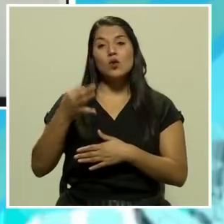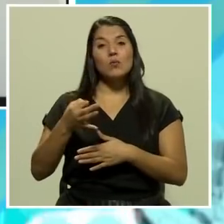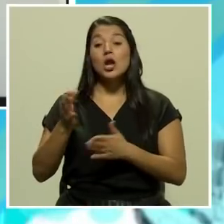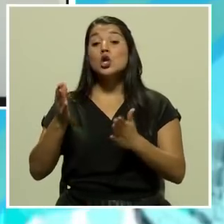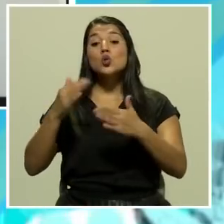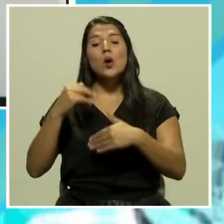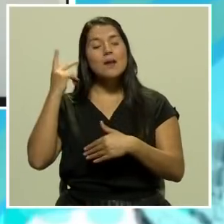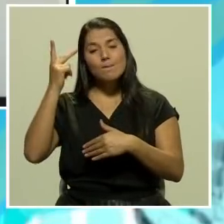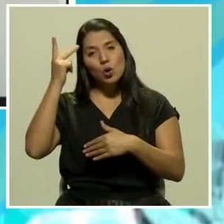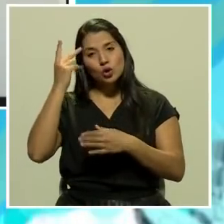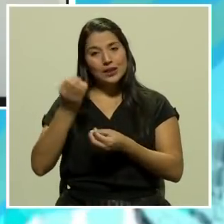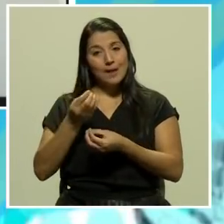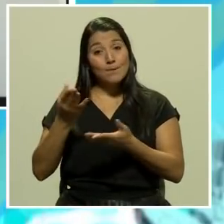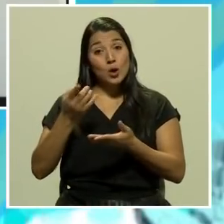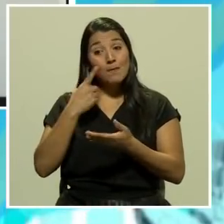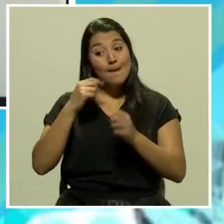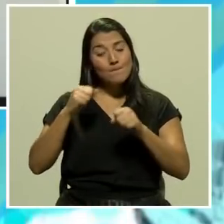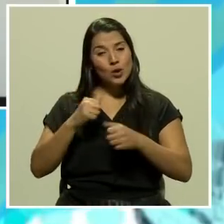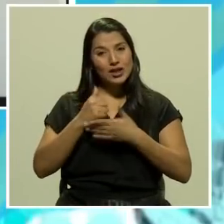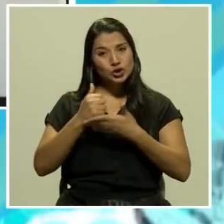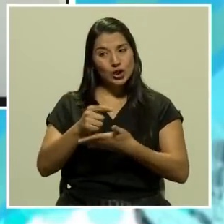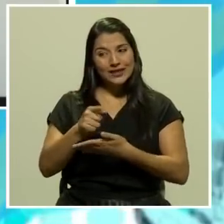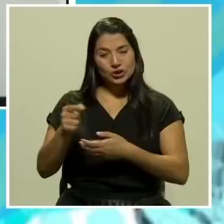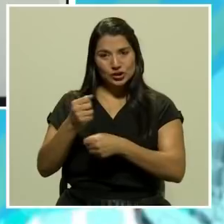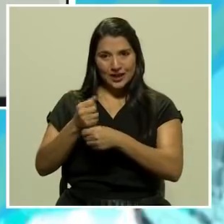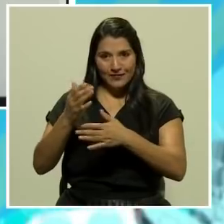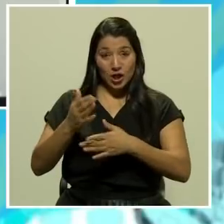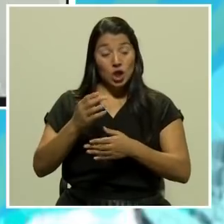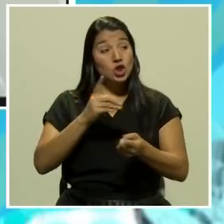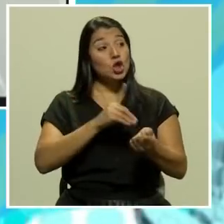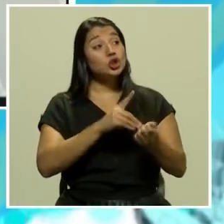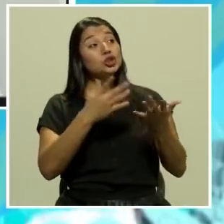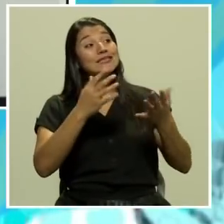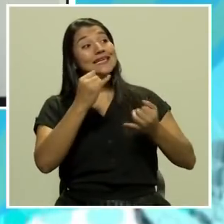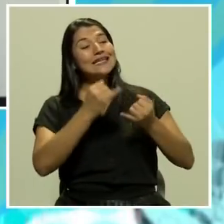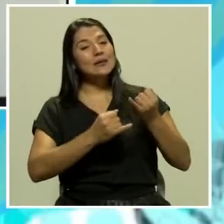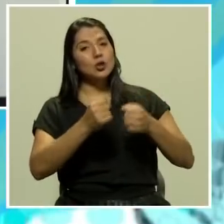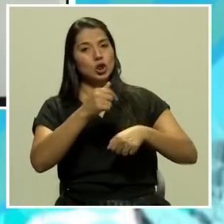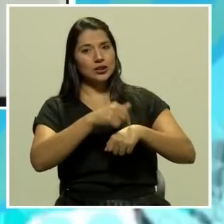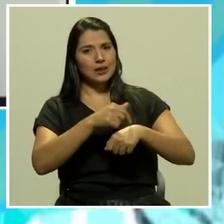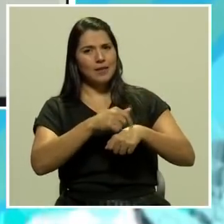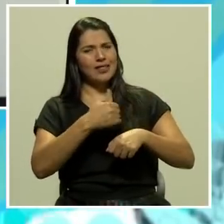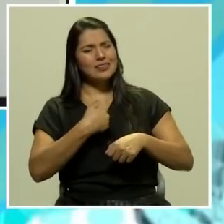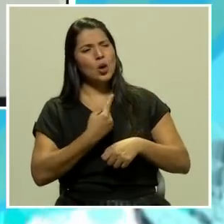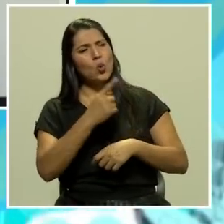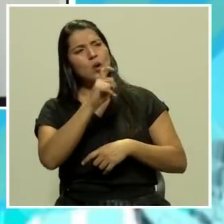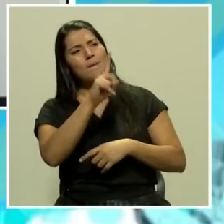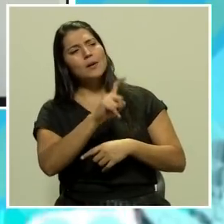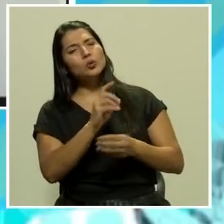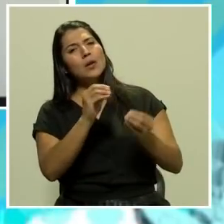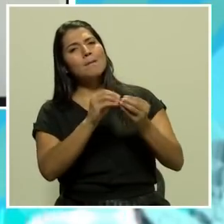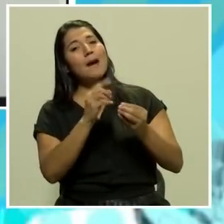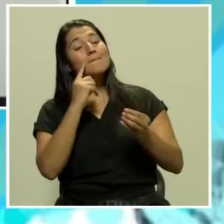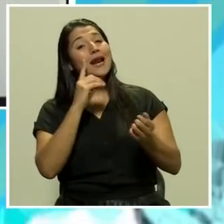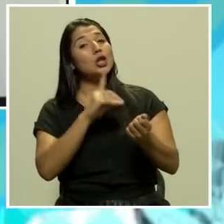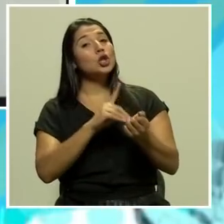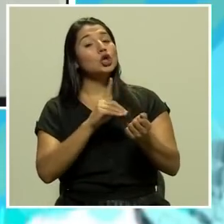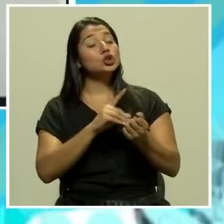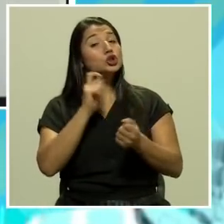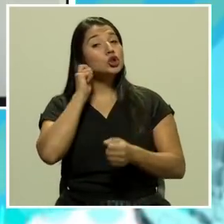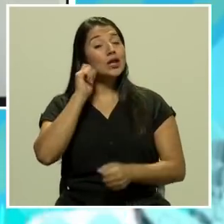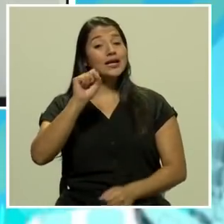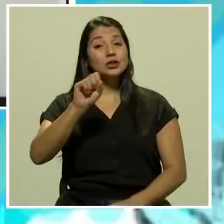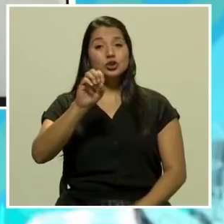políticas públicas para ayudar a este tipo de trabajadores. doctor Argüello, se nos va acabando el tiempo y tengo una preguntita más para la doctora